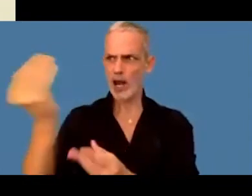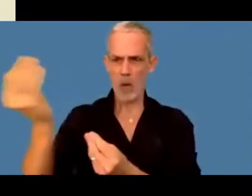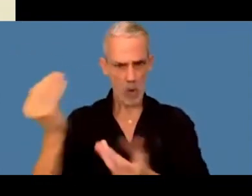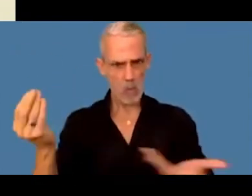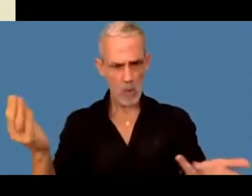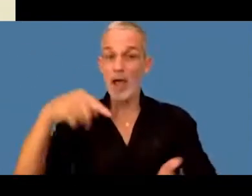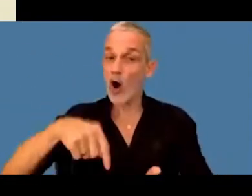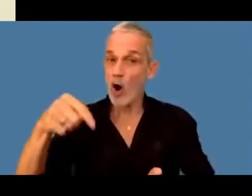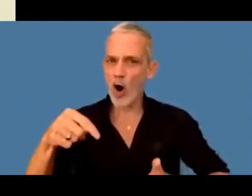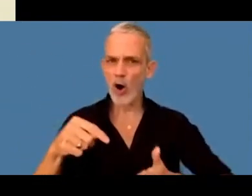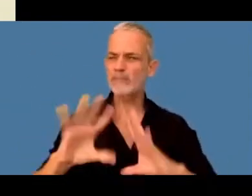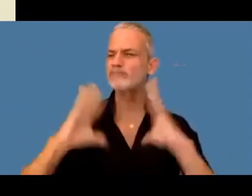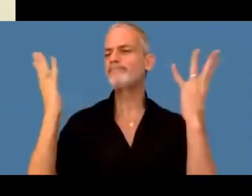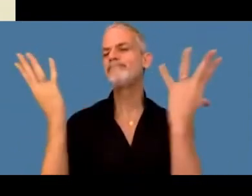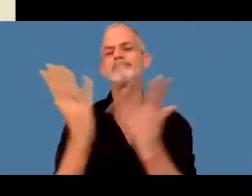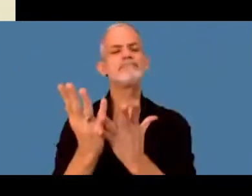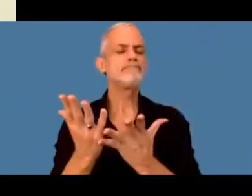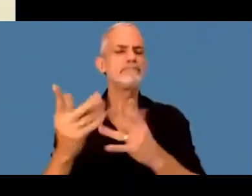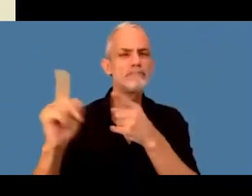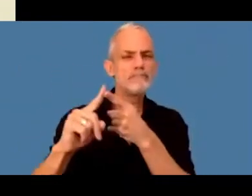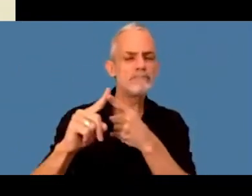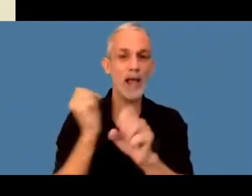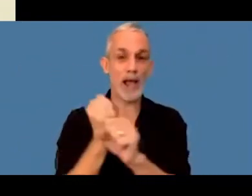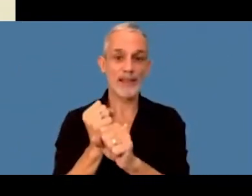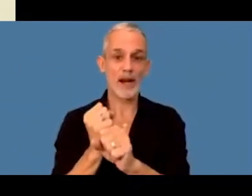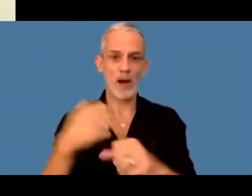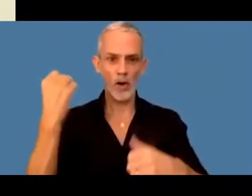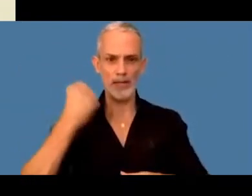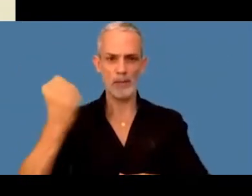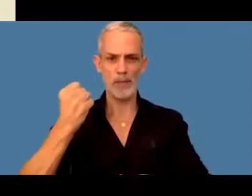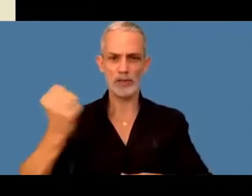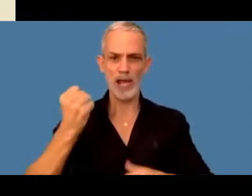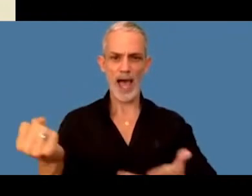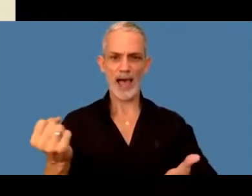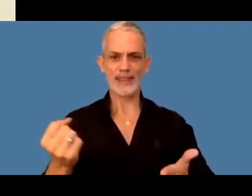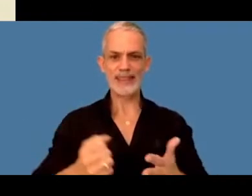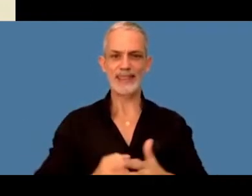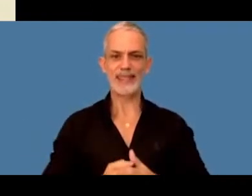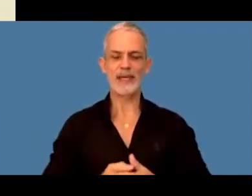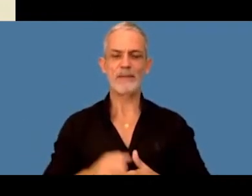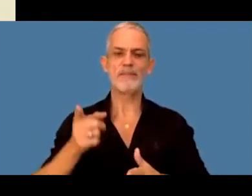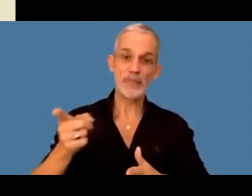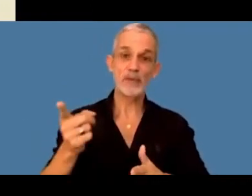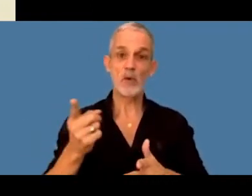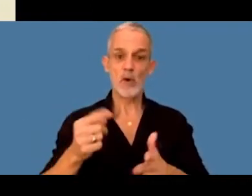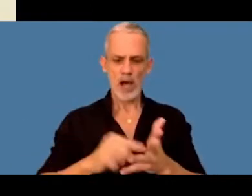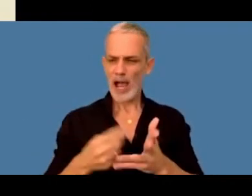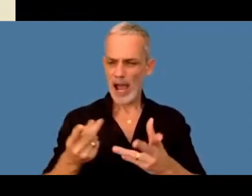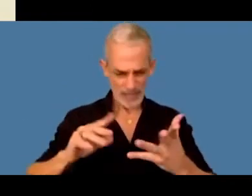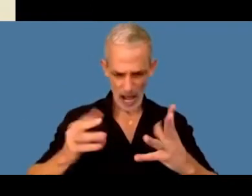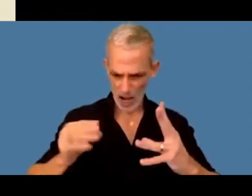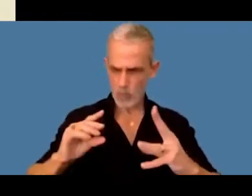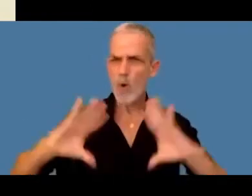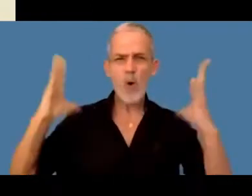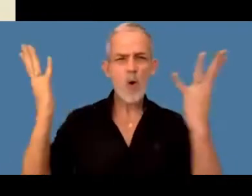la internacionalización de las relaciones laborales es una necesidad. Cuando el capital se hace global, la